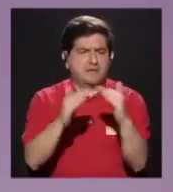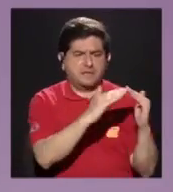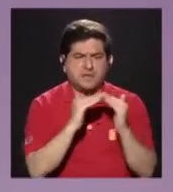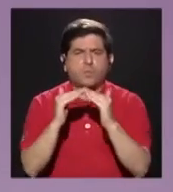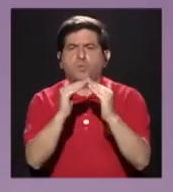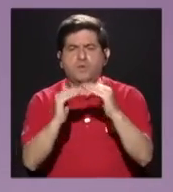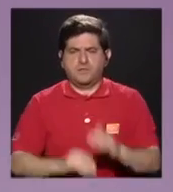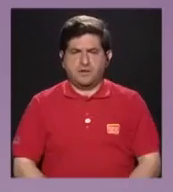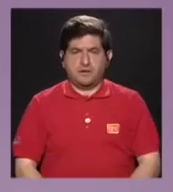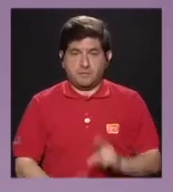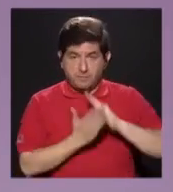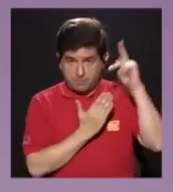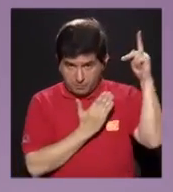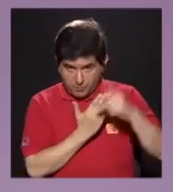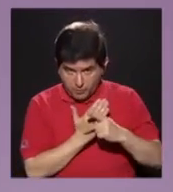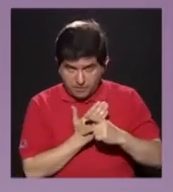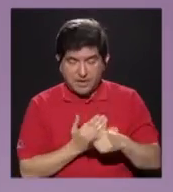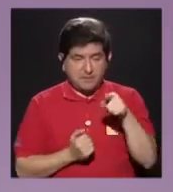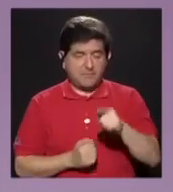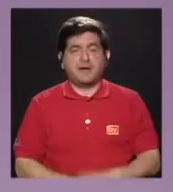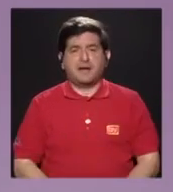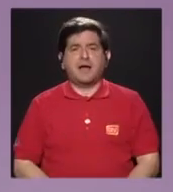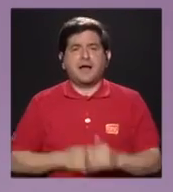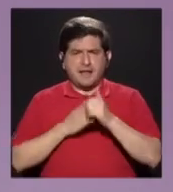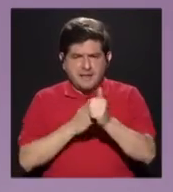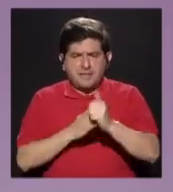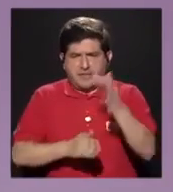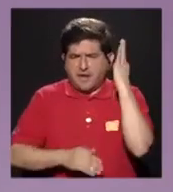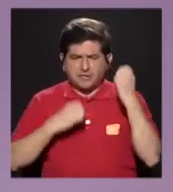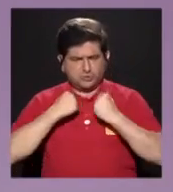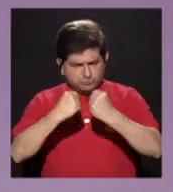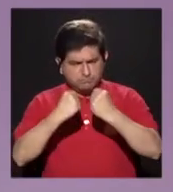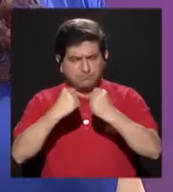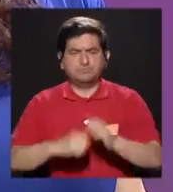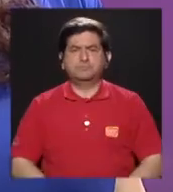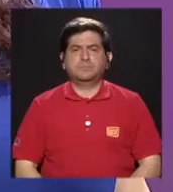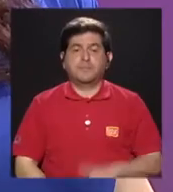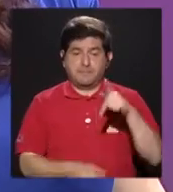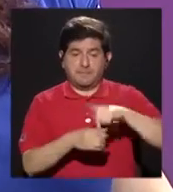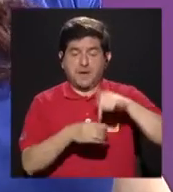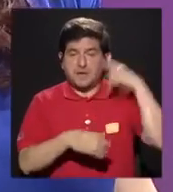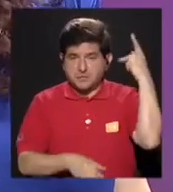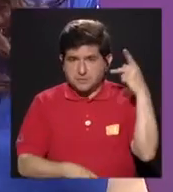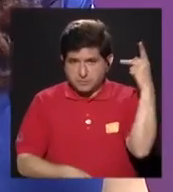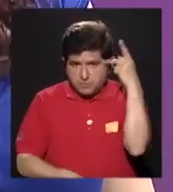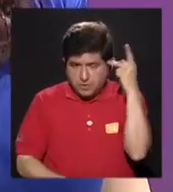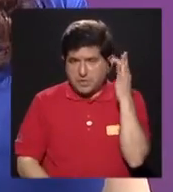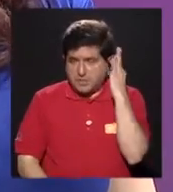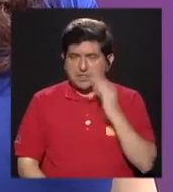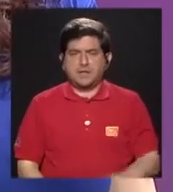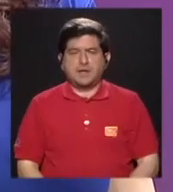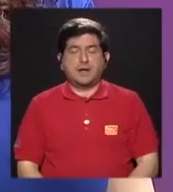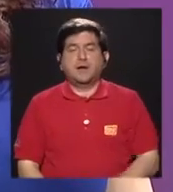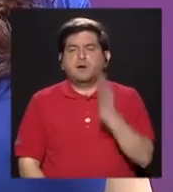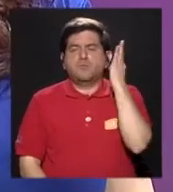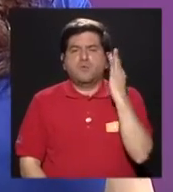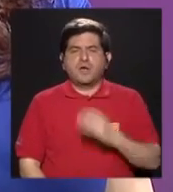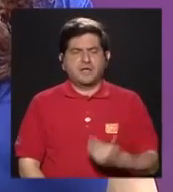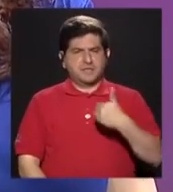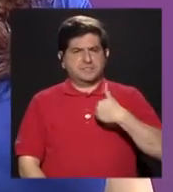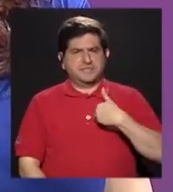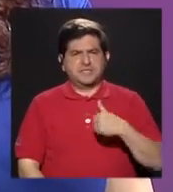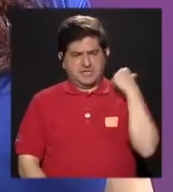tenemos un programa para fortalecer los liderazgos de las mujeres la participación política de las mujeres que dos mujeres que tienen aspiraciones políticas